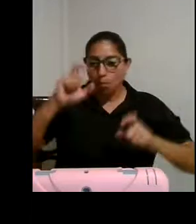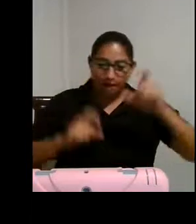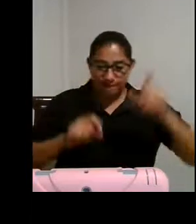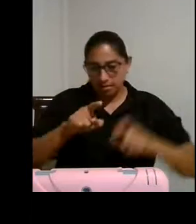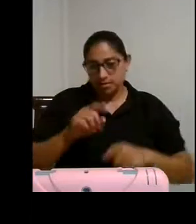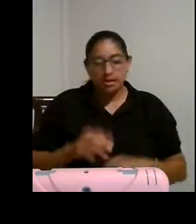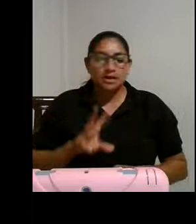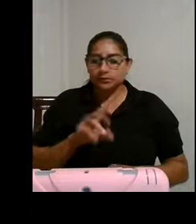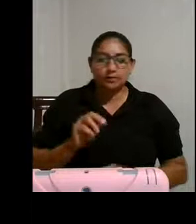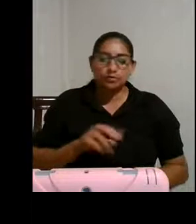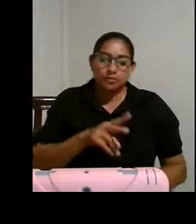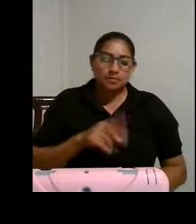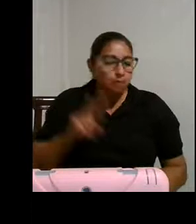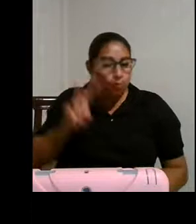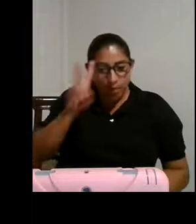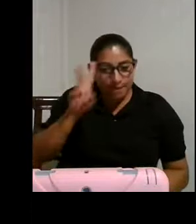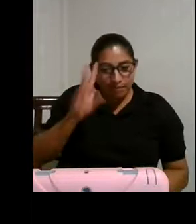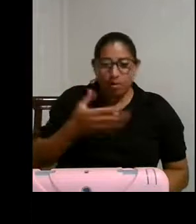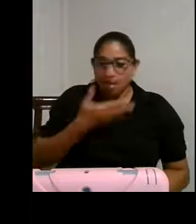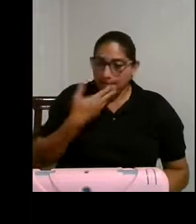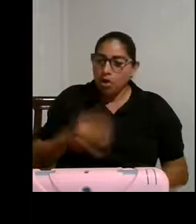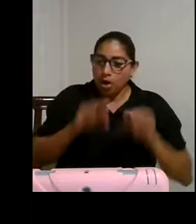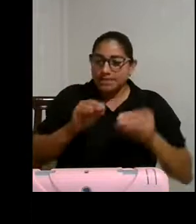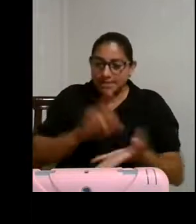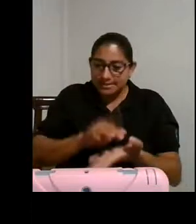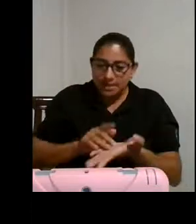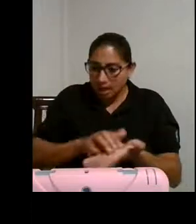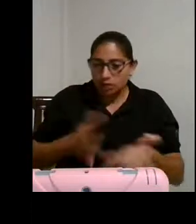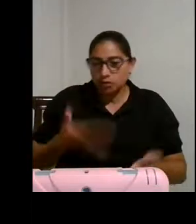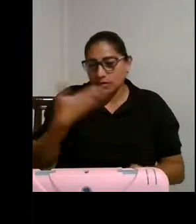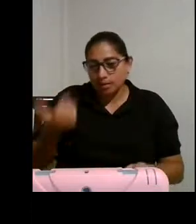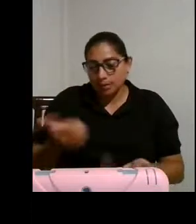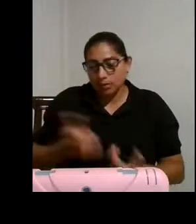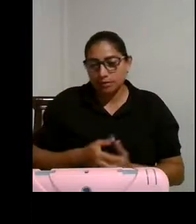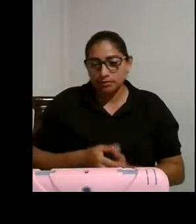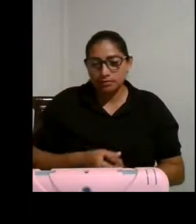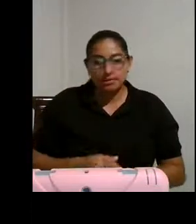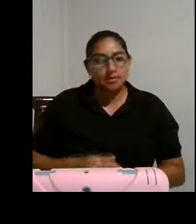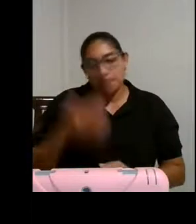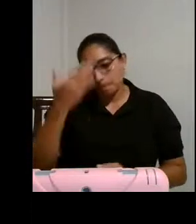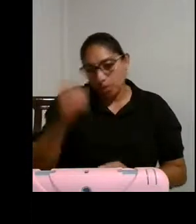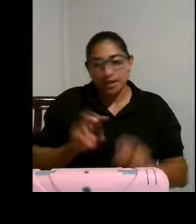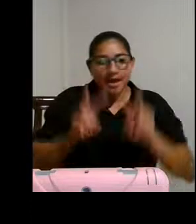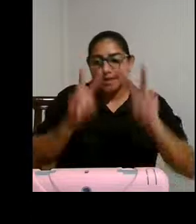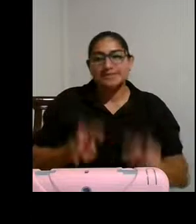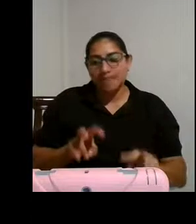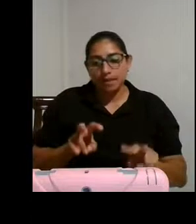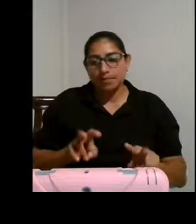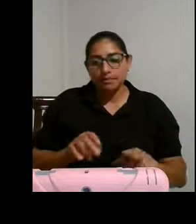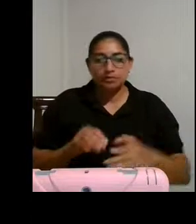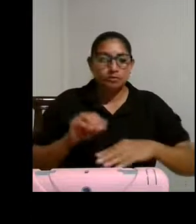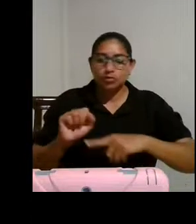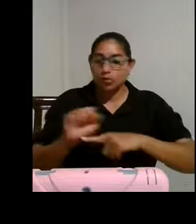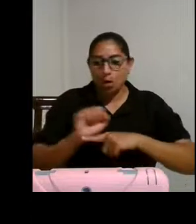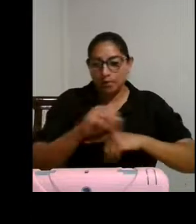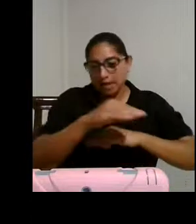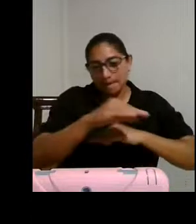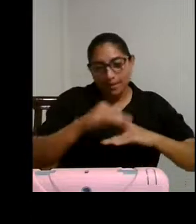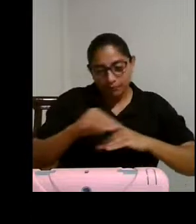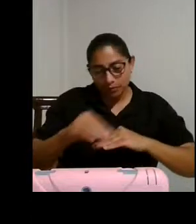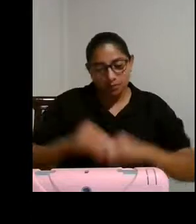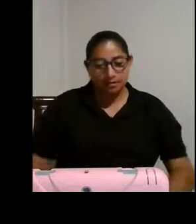Más que me deje el software. Yo creo que hasta ahí me deja el software, porque si me pongo otro más se indefine. Ok, vean el